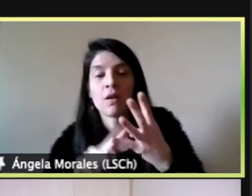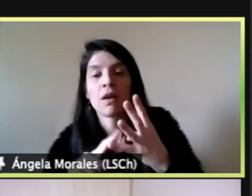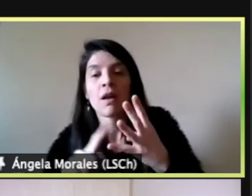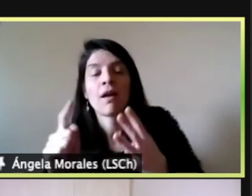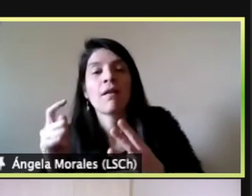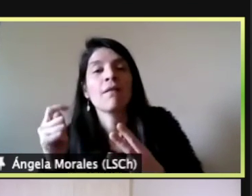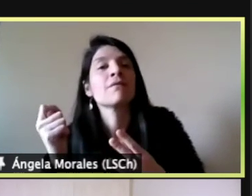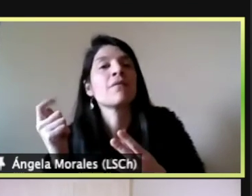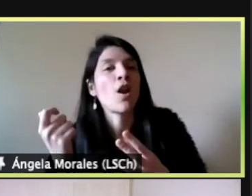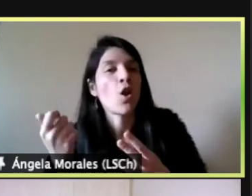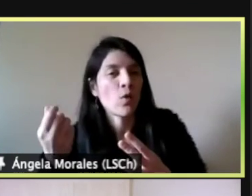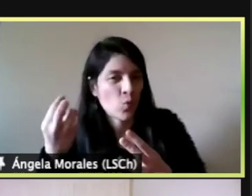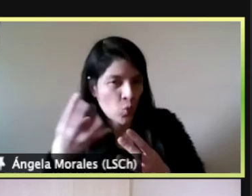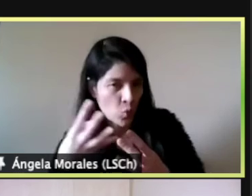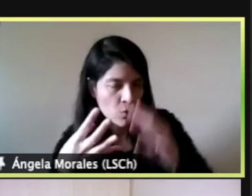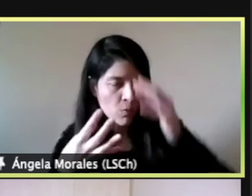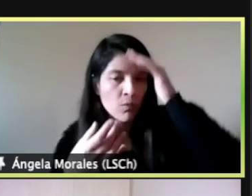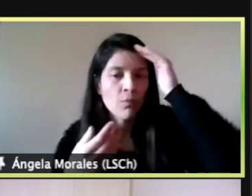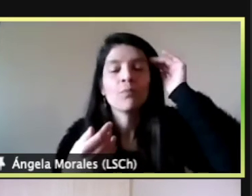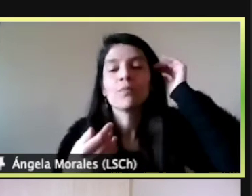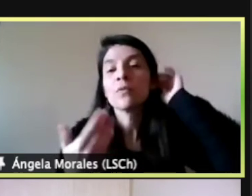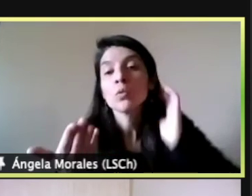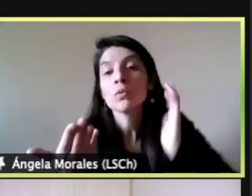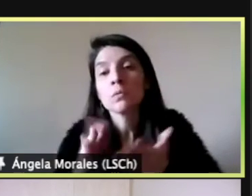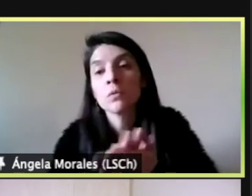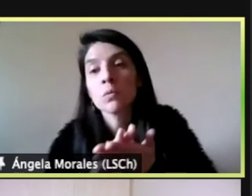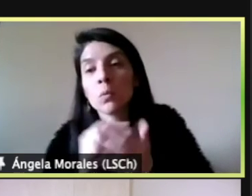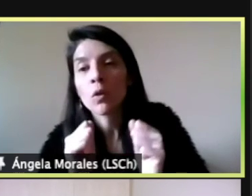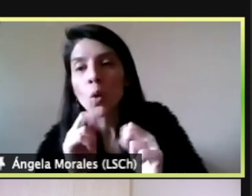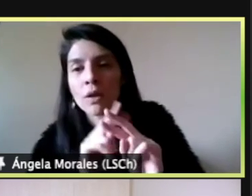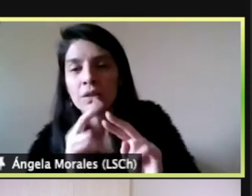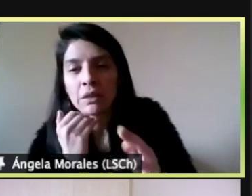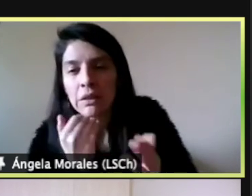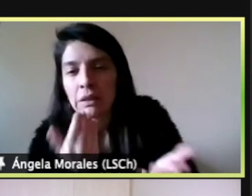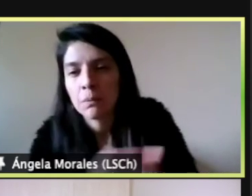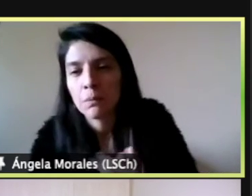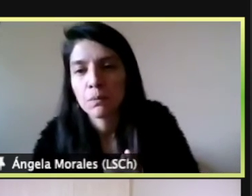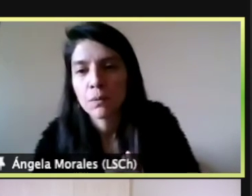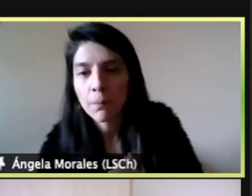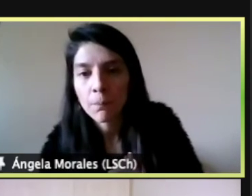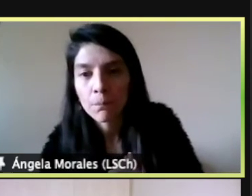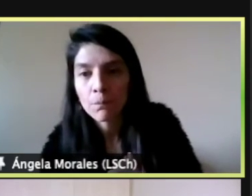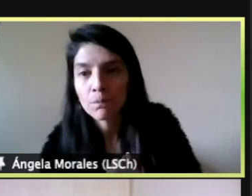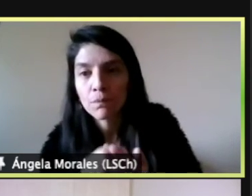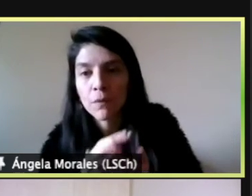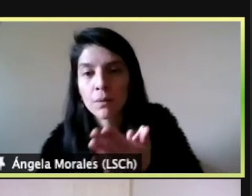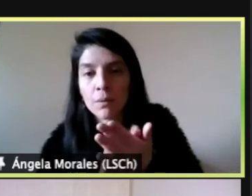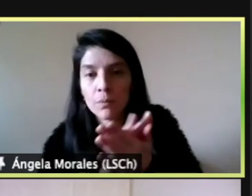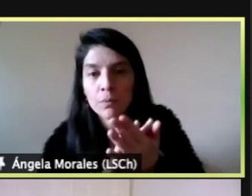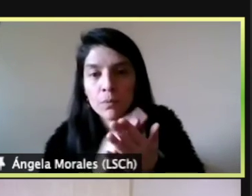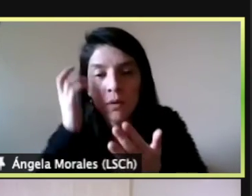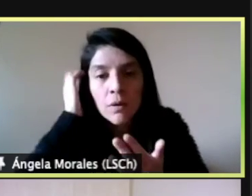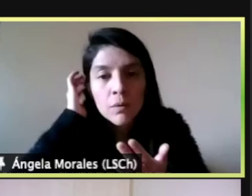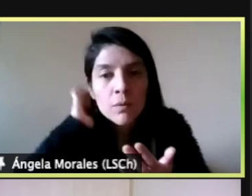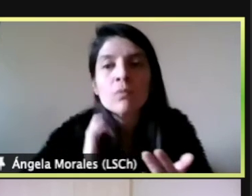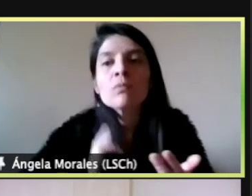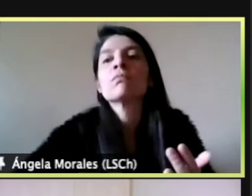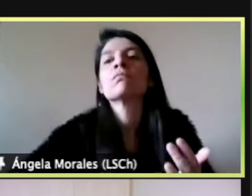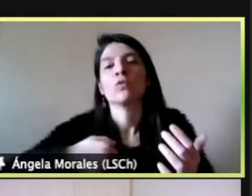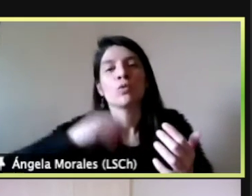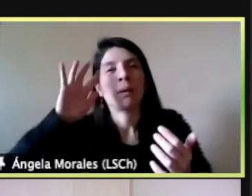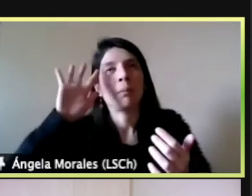yo podría hacer cosas como bien simples. Por ejemplo, voy a decir, y tengo que tener aquí imaginación de lo que quiero buscar, porque